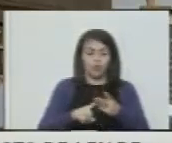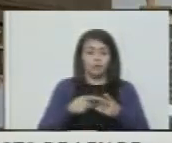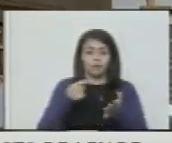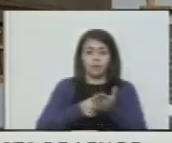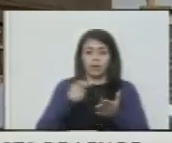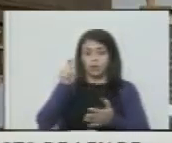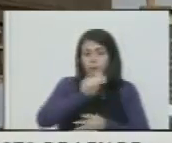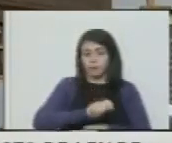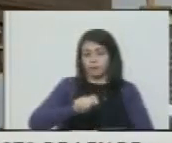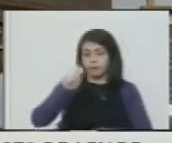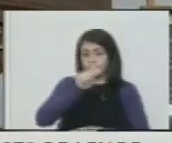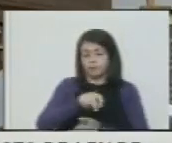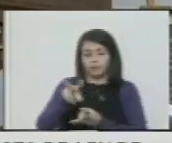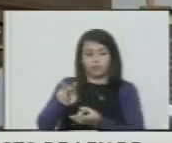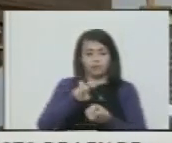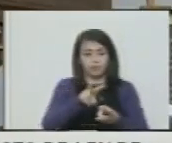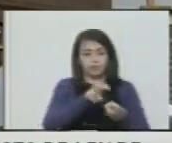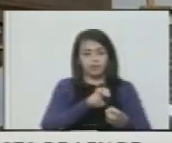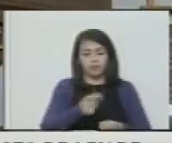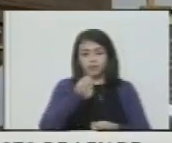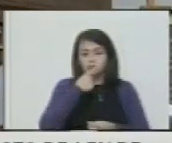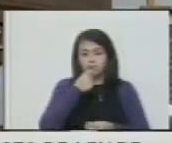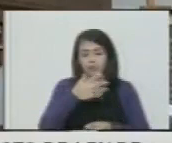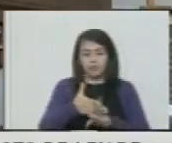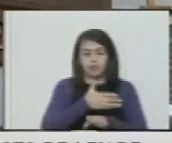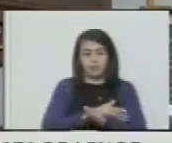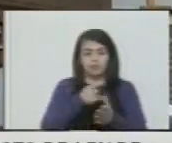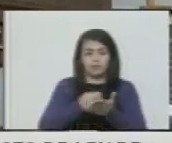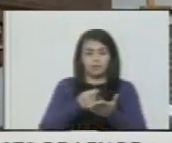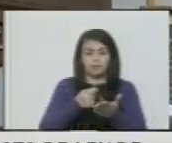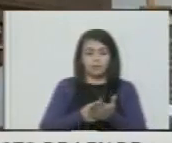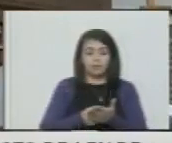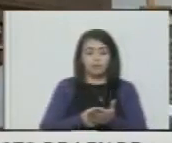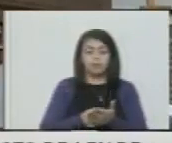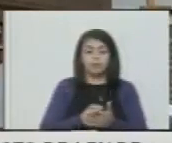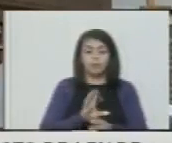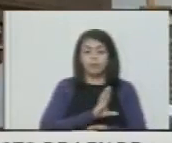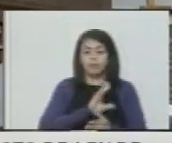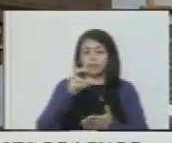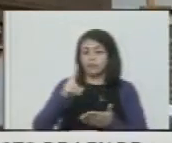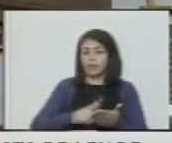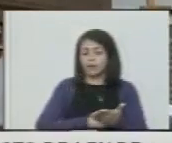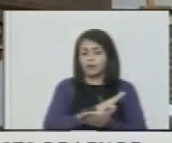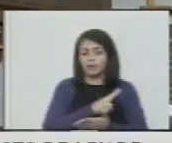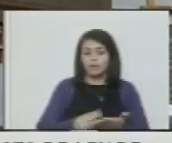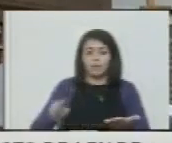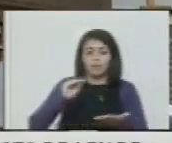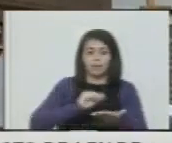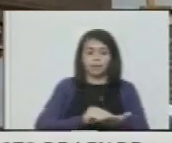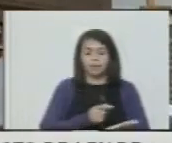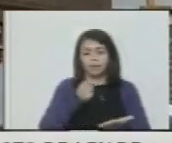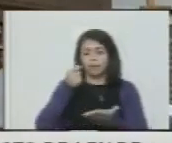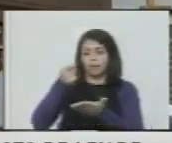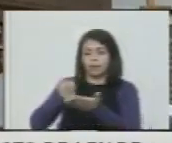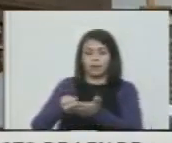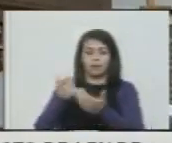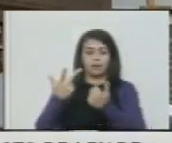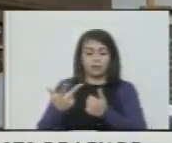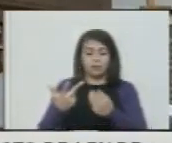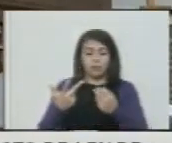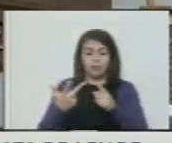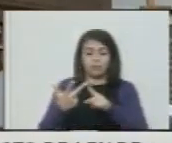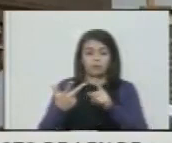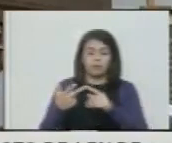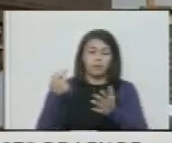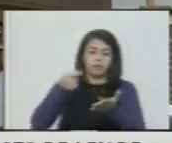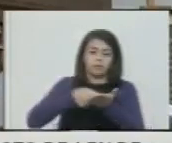2. Las cuotas cobradas por contratos de medicina prepagada, netas de anulaciones y devoluciones.